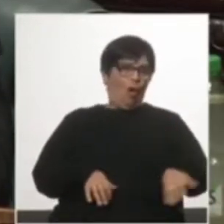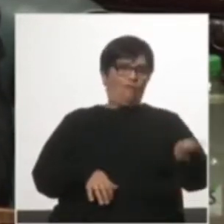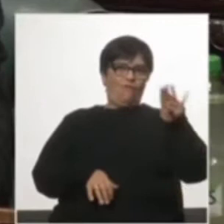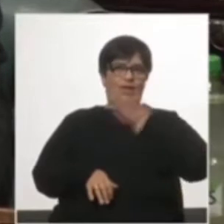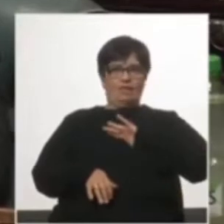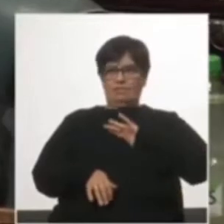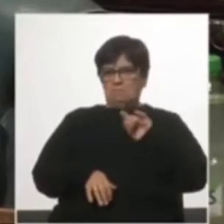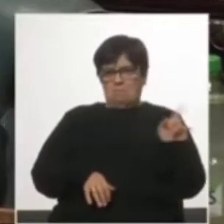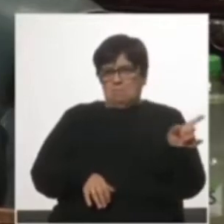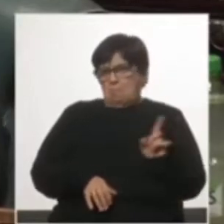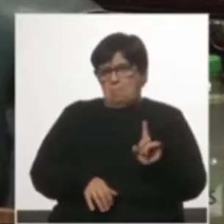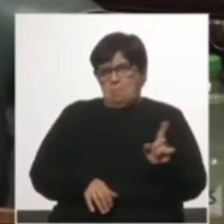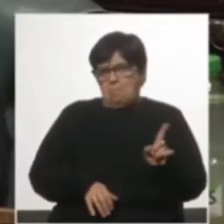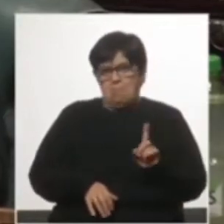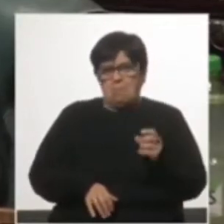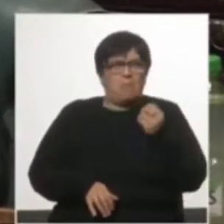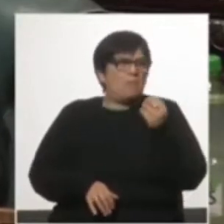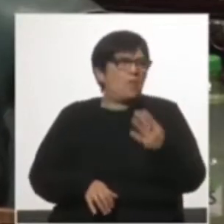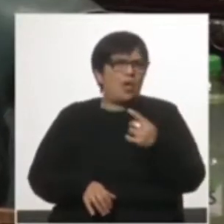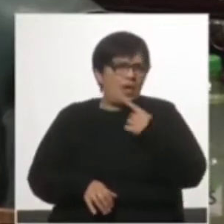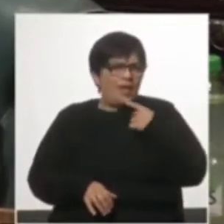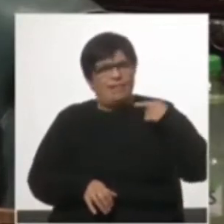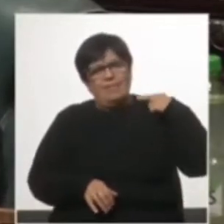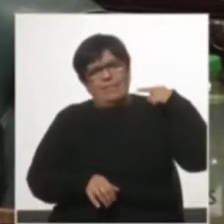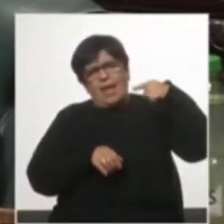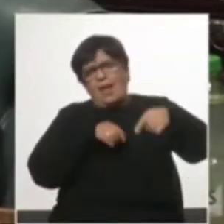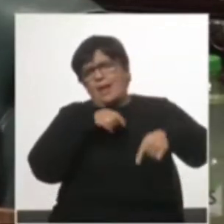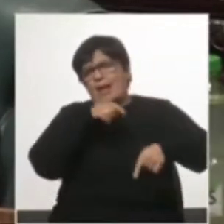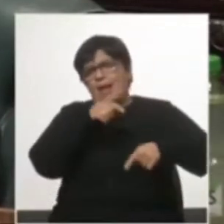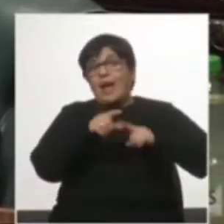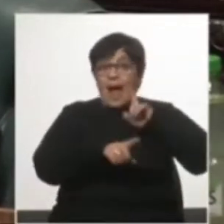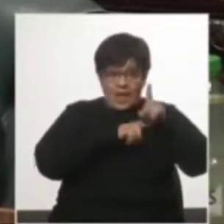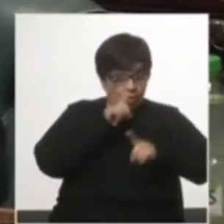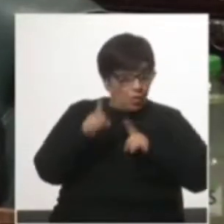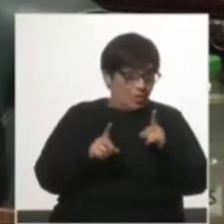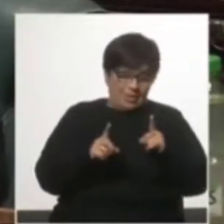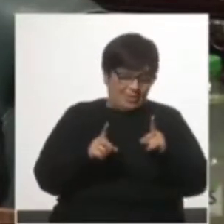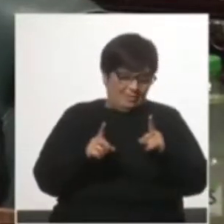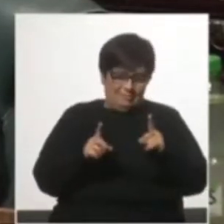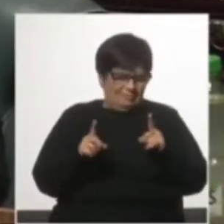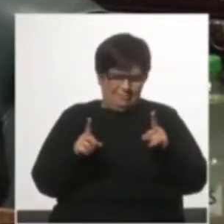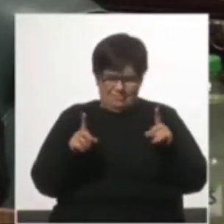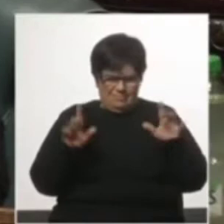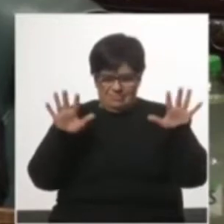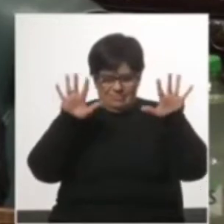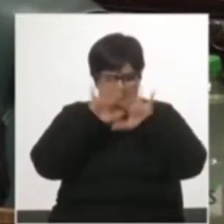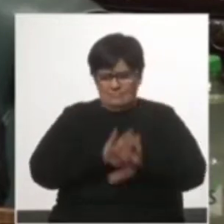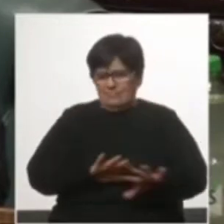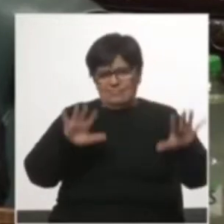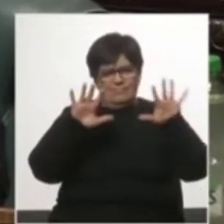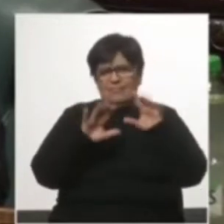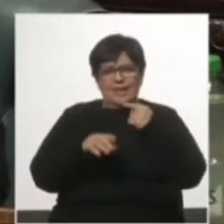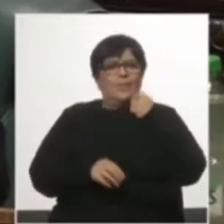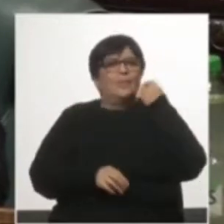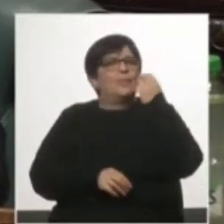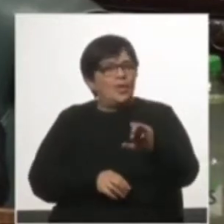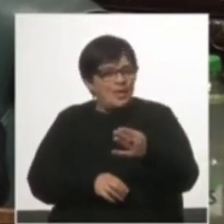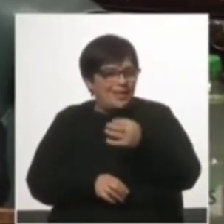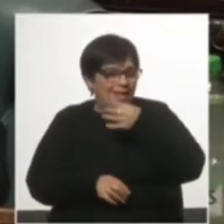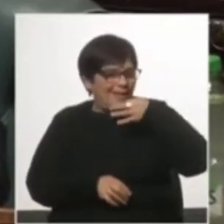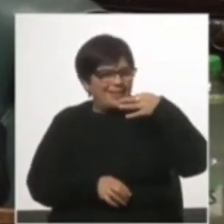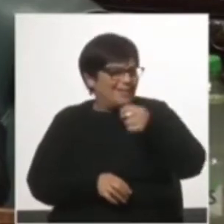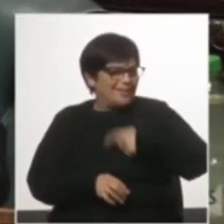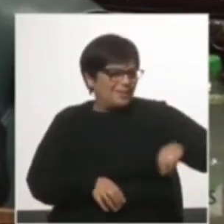ofender porque se digan cosas que además algunas de ellas no se corresponden con la realidad. Porque decir que